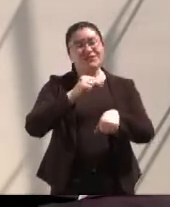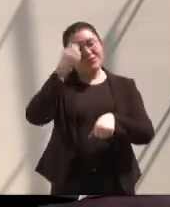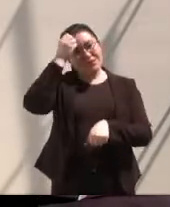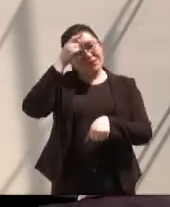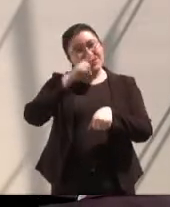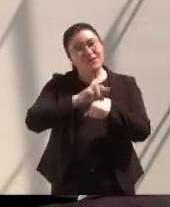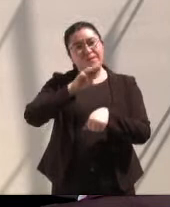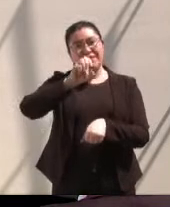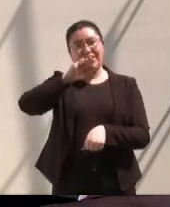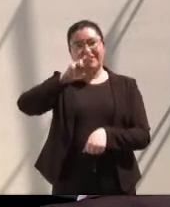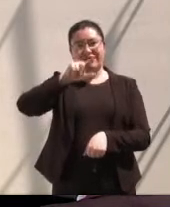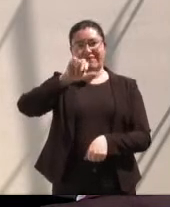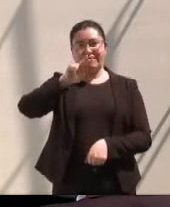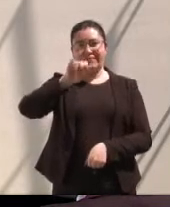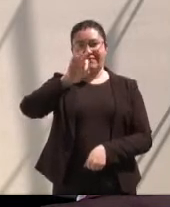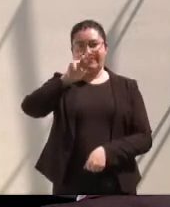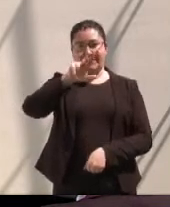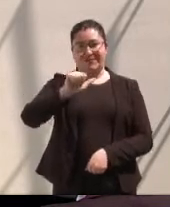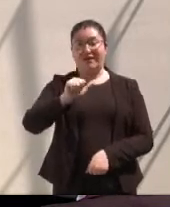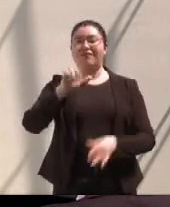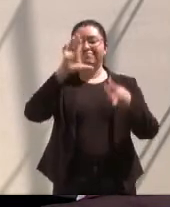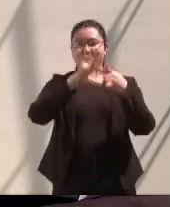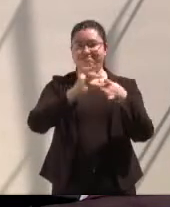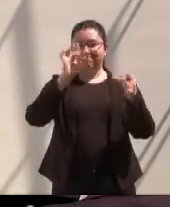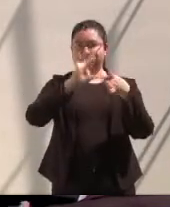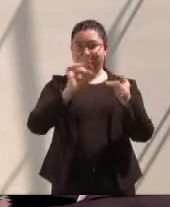Alanís Sámano, emitirá un mensaje.